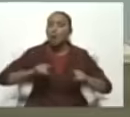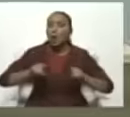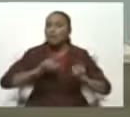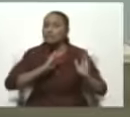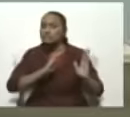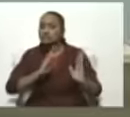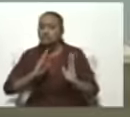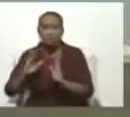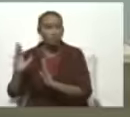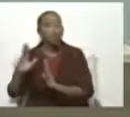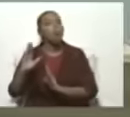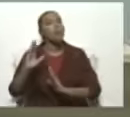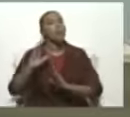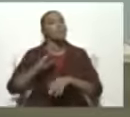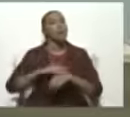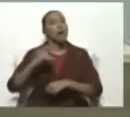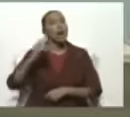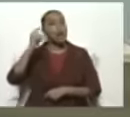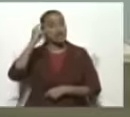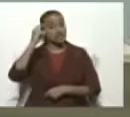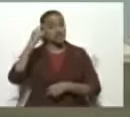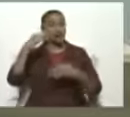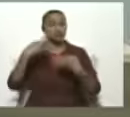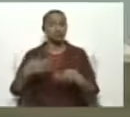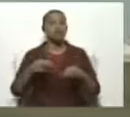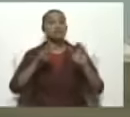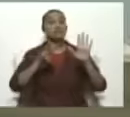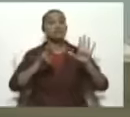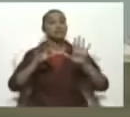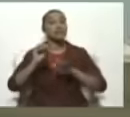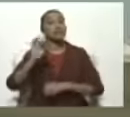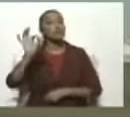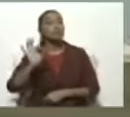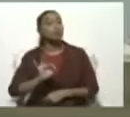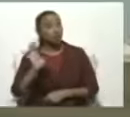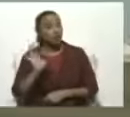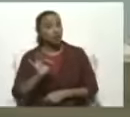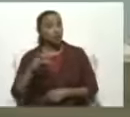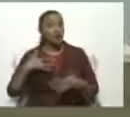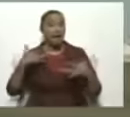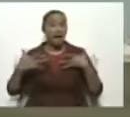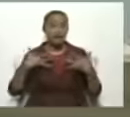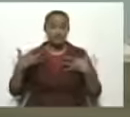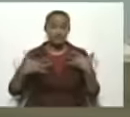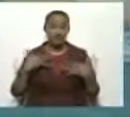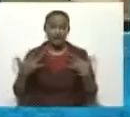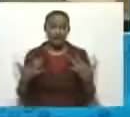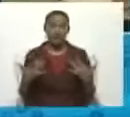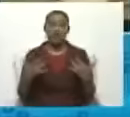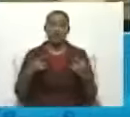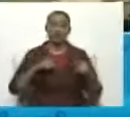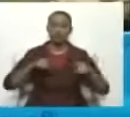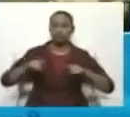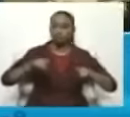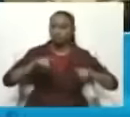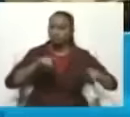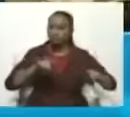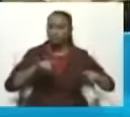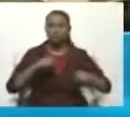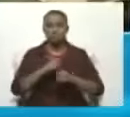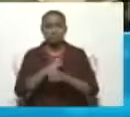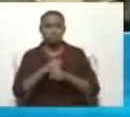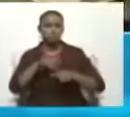el día del evento, el 70% de las actividades son logísticas y son operativas, donde